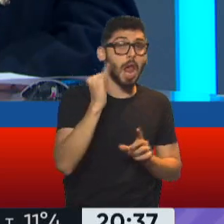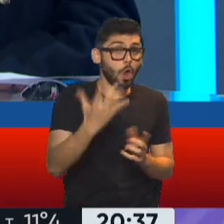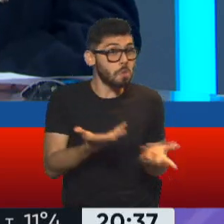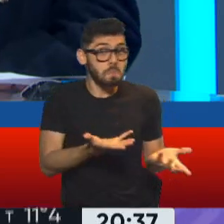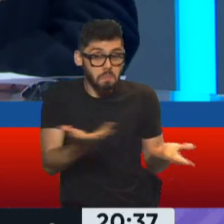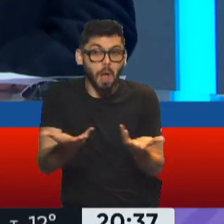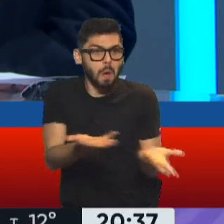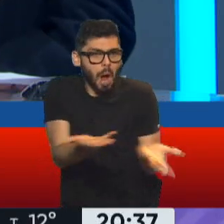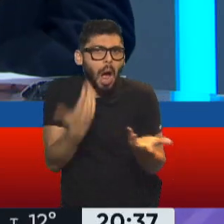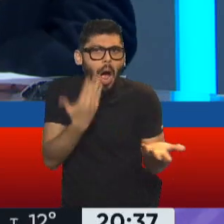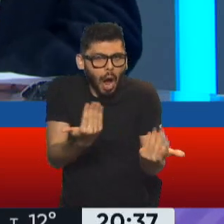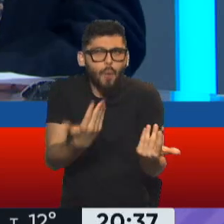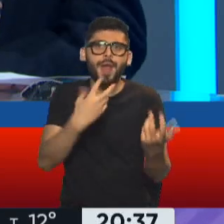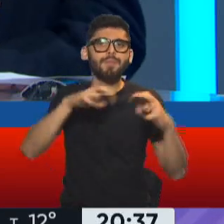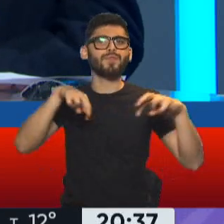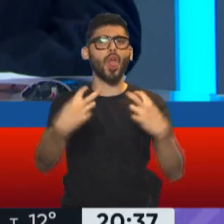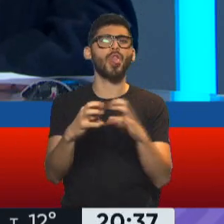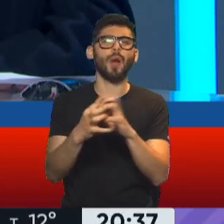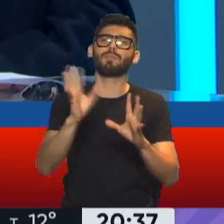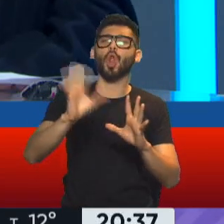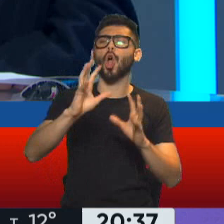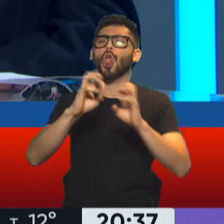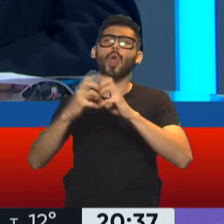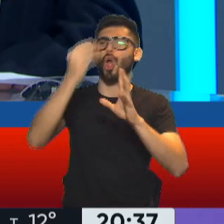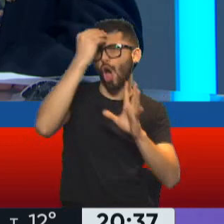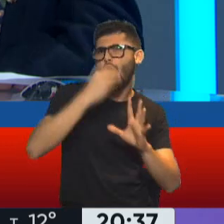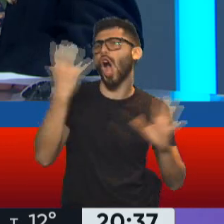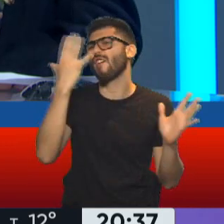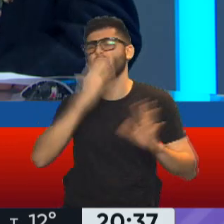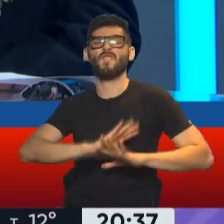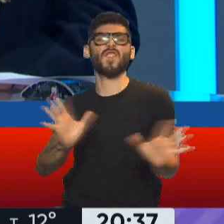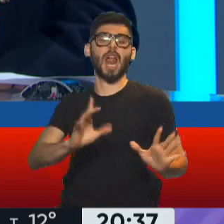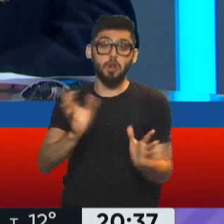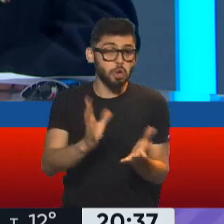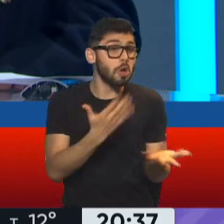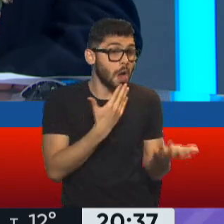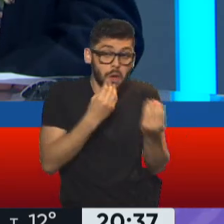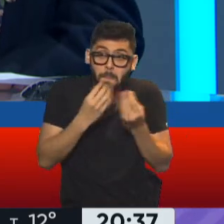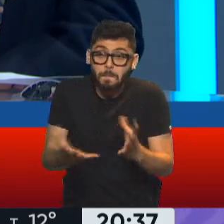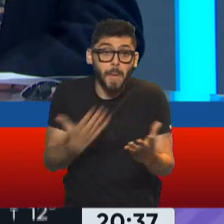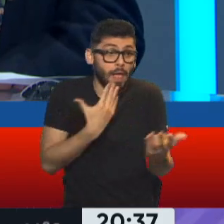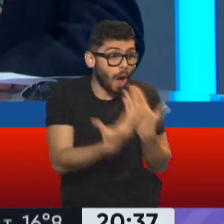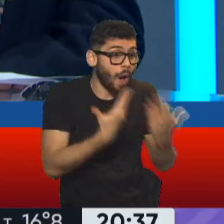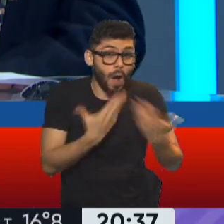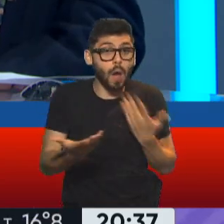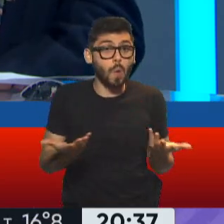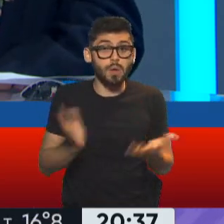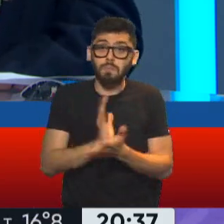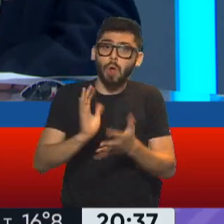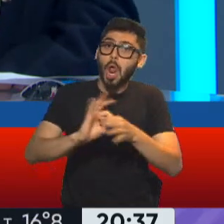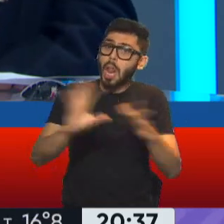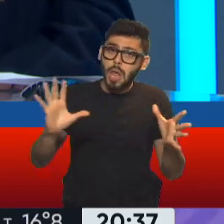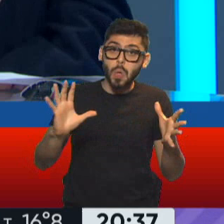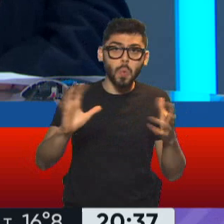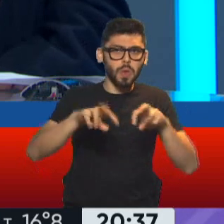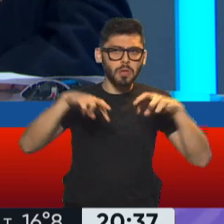debate. Vamos a ver, pero no al debate oficial, final, sino empezar a debatir desde ya. En un debate libre,